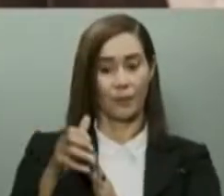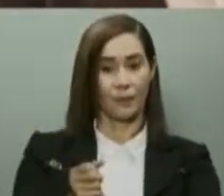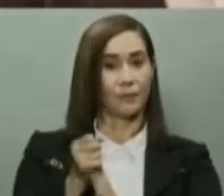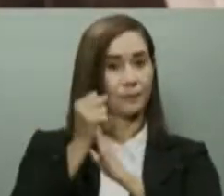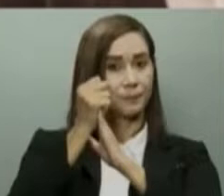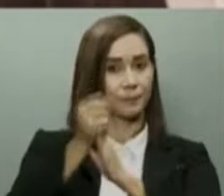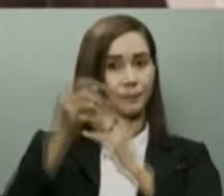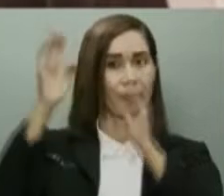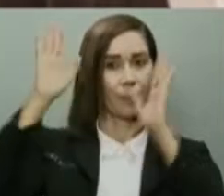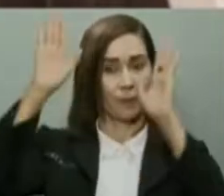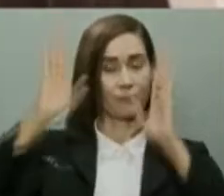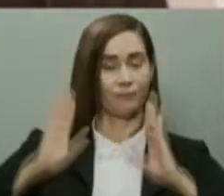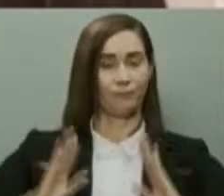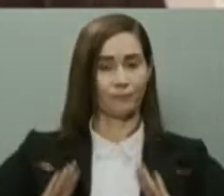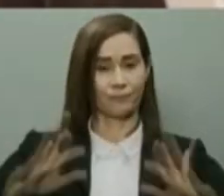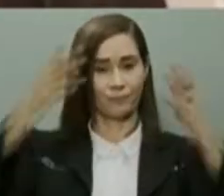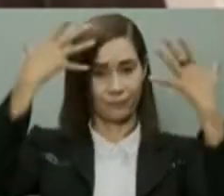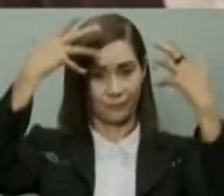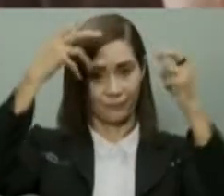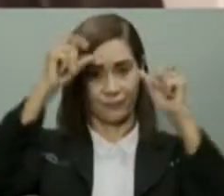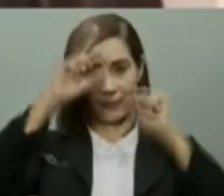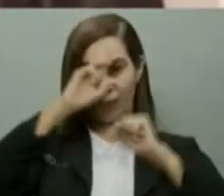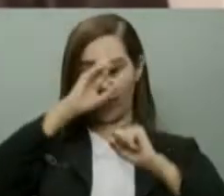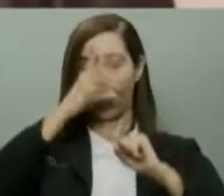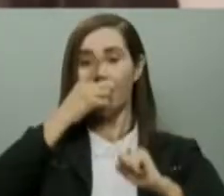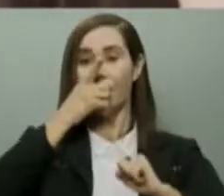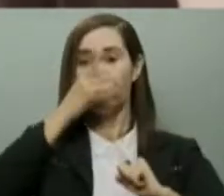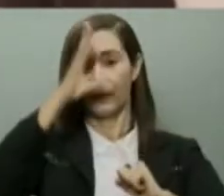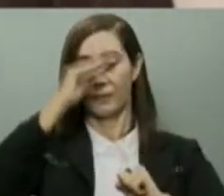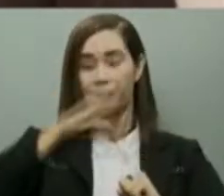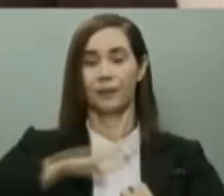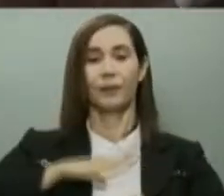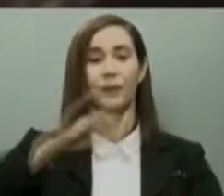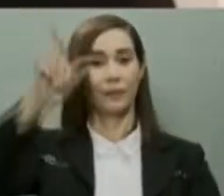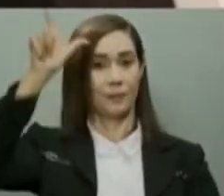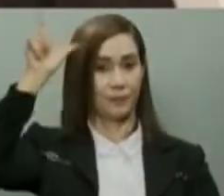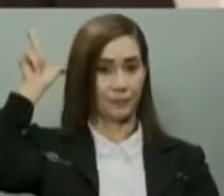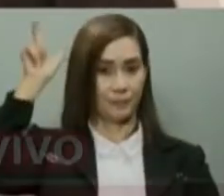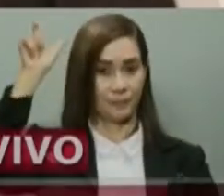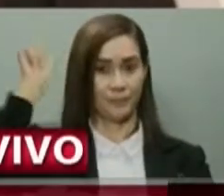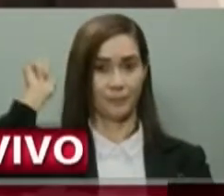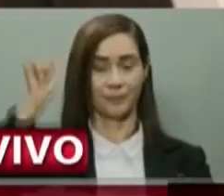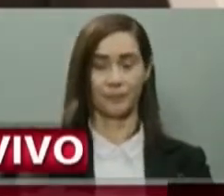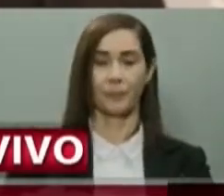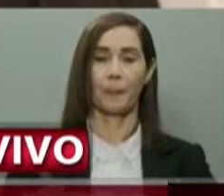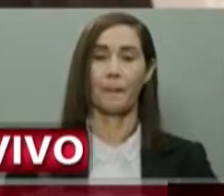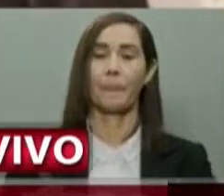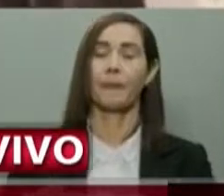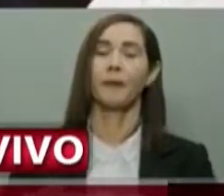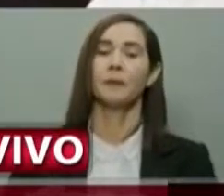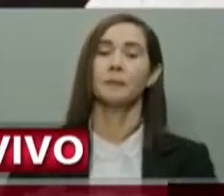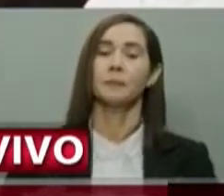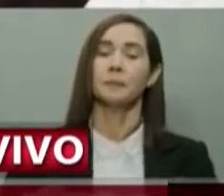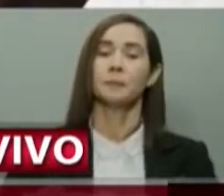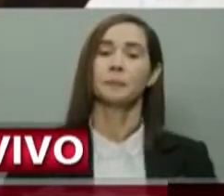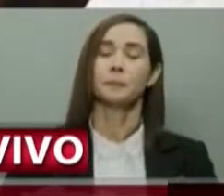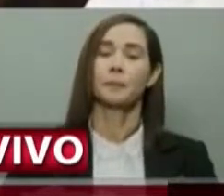por el excelentísimo presidente constitucional de la República Dominicana, señor Luis Abinader.